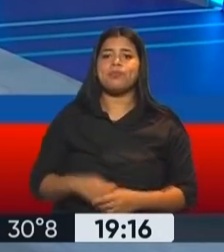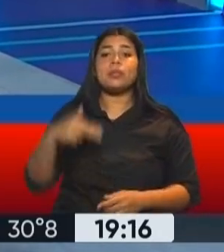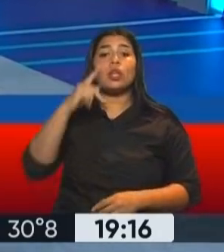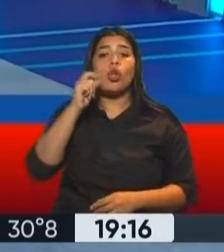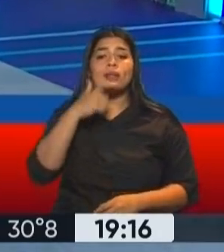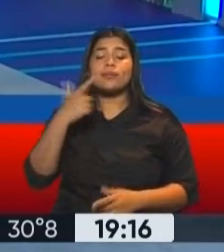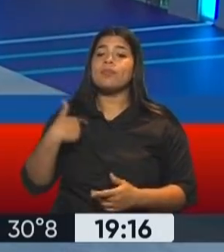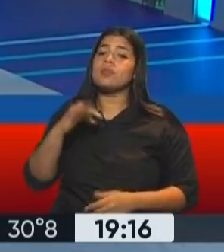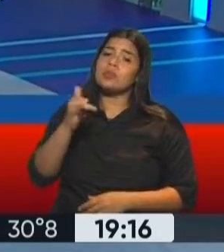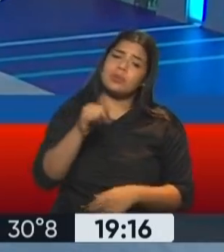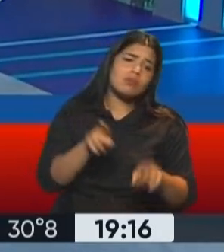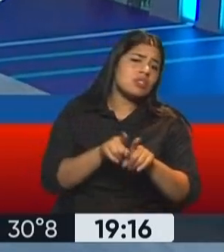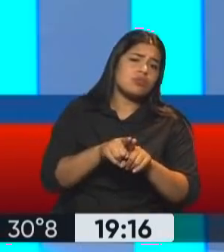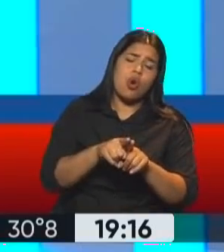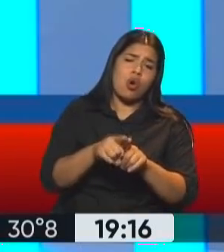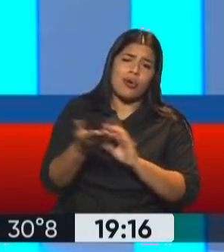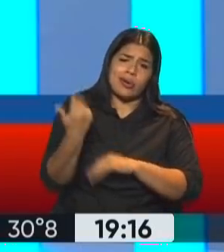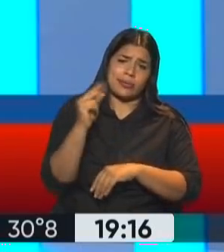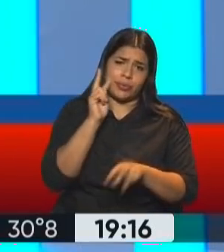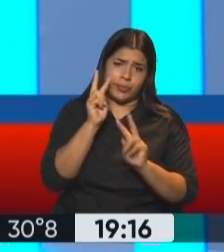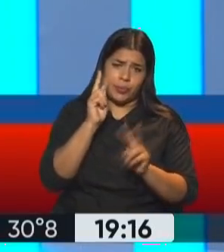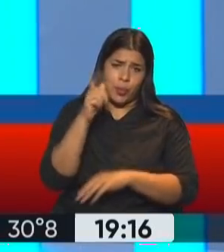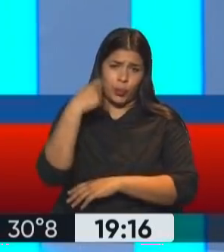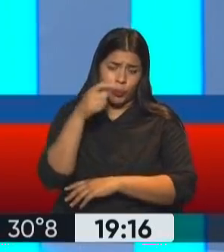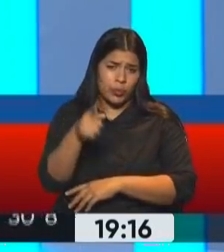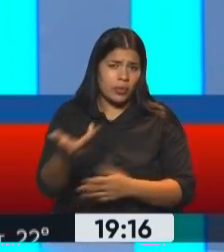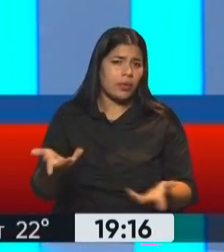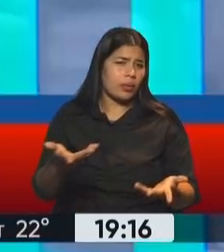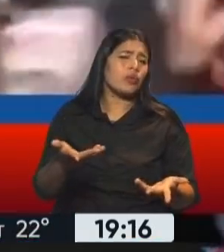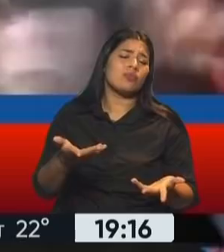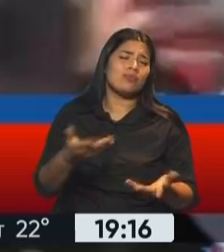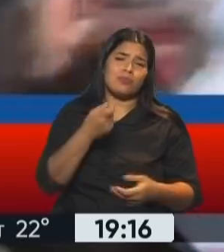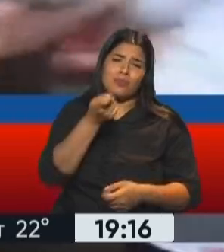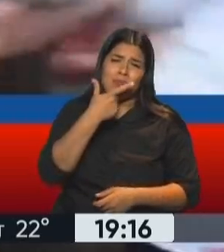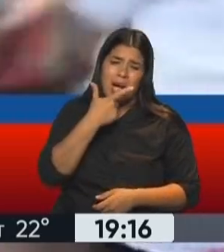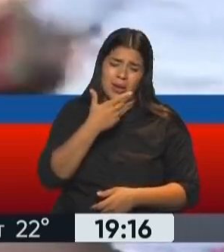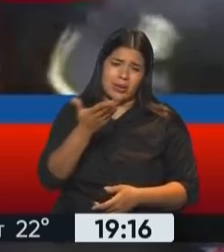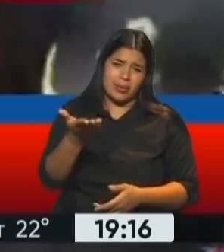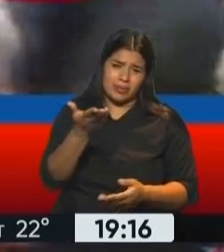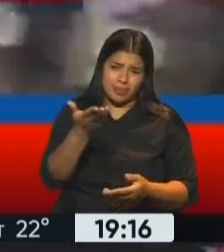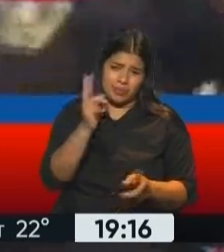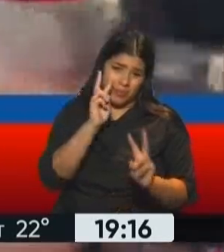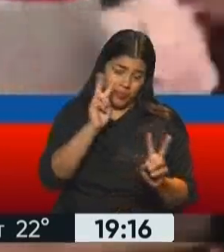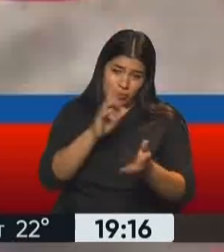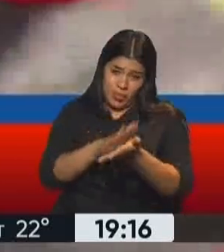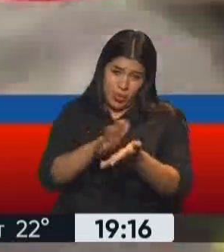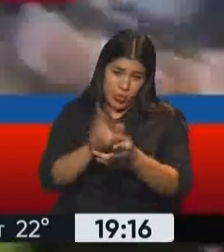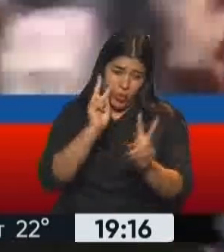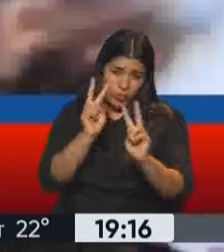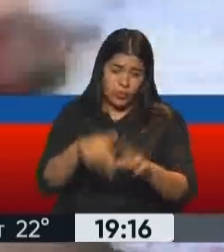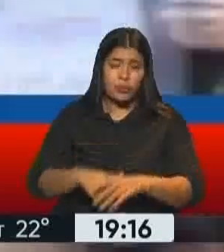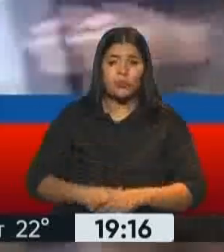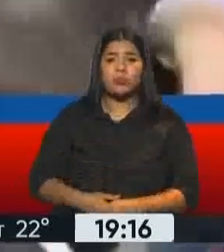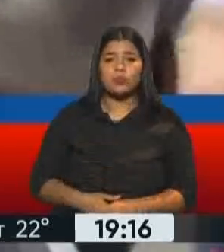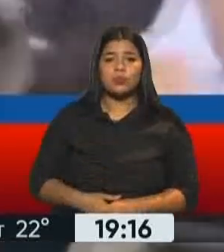bueno, lo que vimos, básicamente este acto absolutamente repudiable por parte del expresidente, lo vimos ahí, lo podemos ver en imagen ahora,